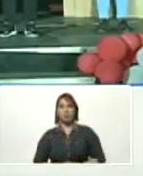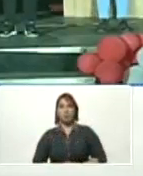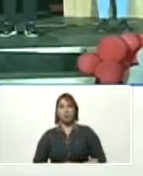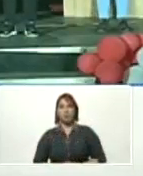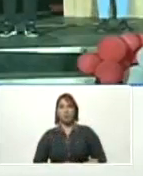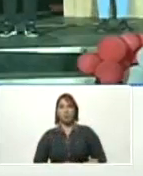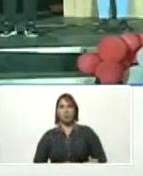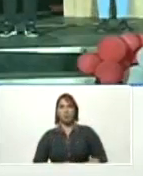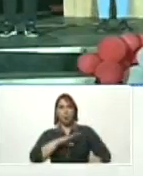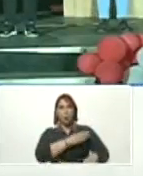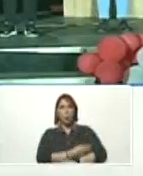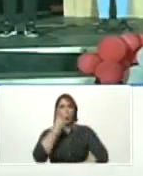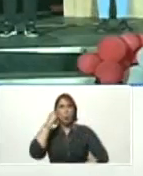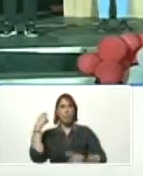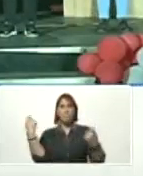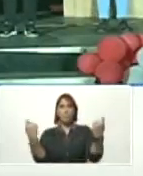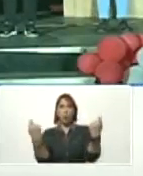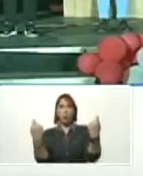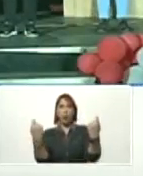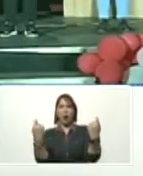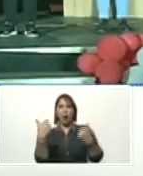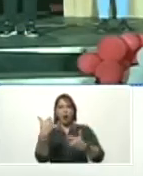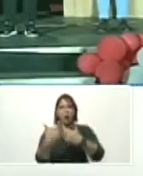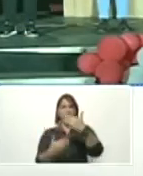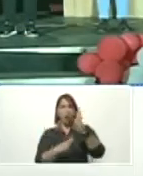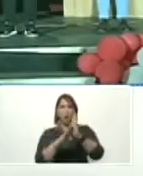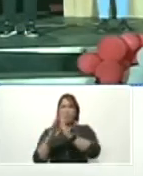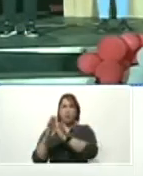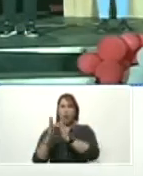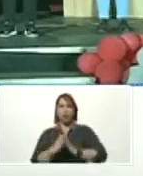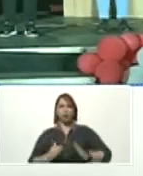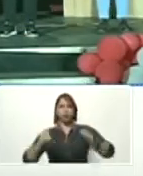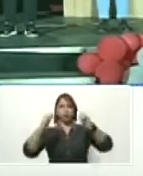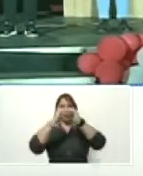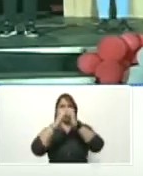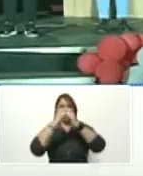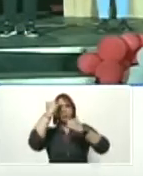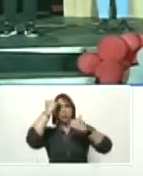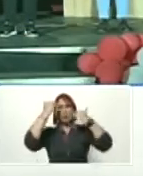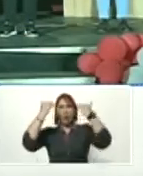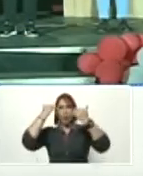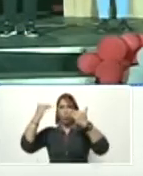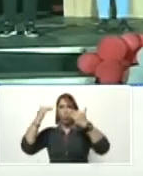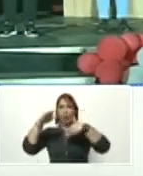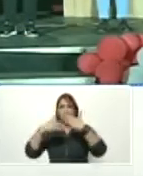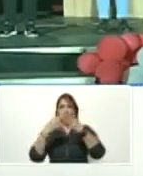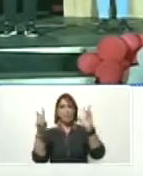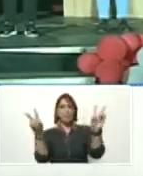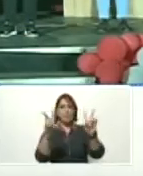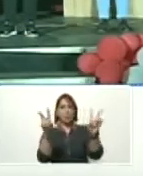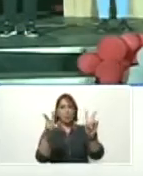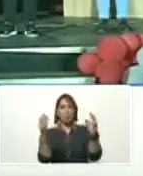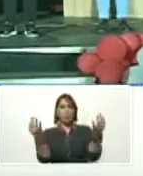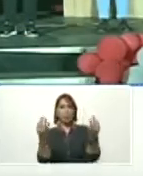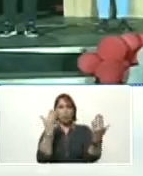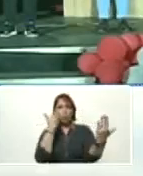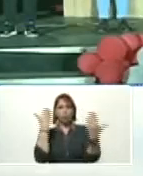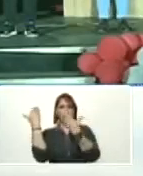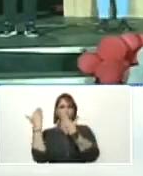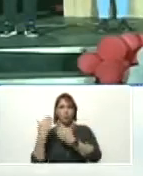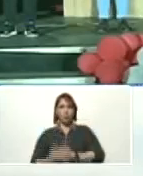El feminismo popular avanza por Anzuategui. Mi saludo, pues, hasta la victoria siempre, Luis José.